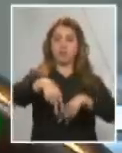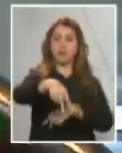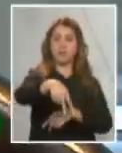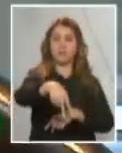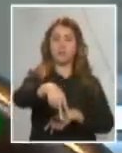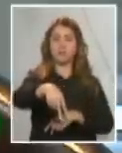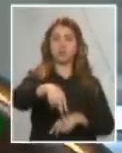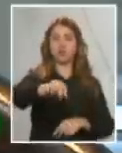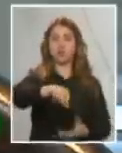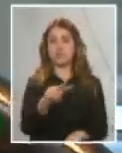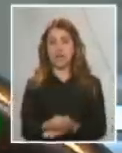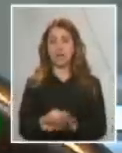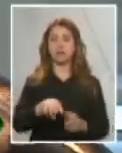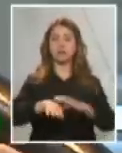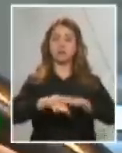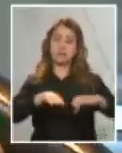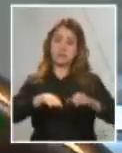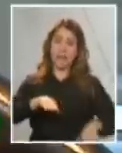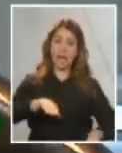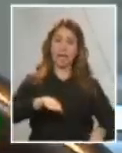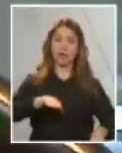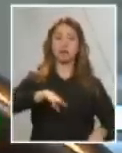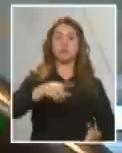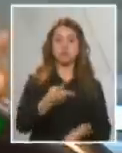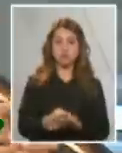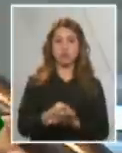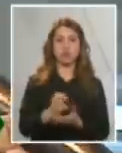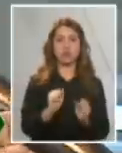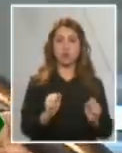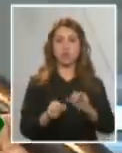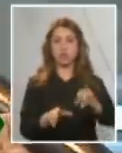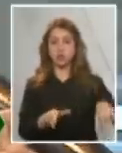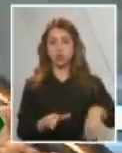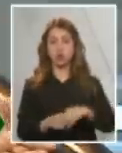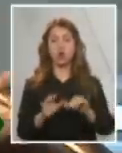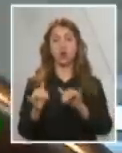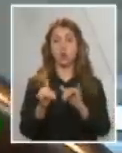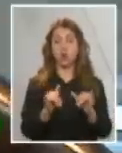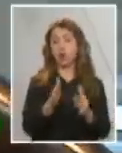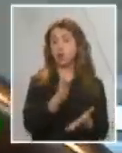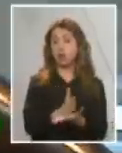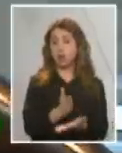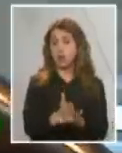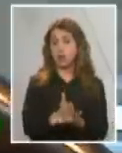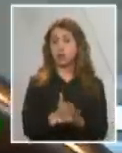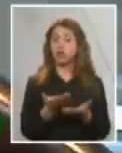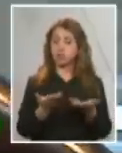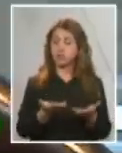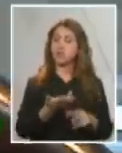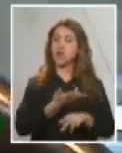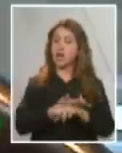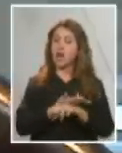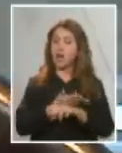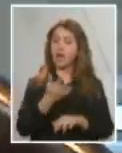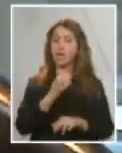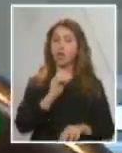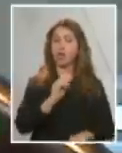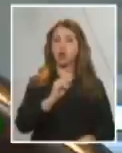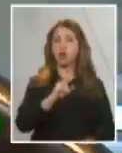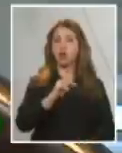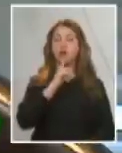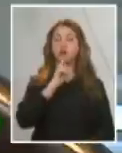las OTP y se caen, tropiezan, no pueden incluirlos en los juegos, en el colegio. Entonces, la